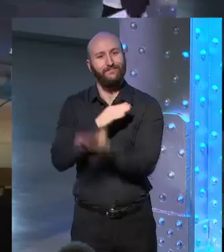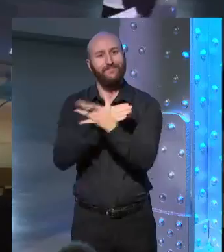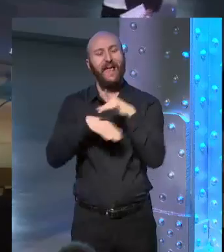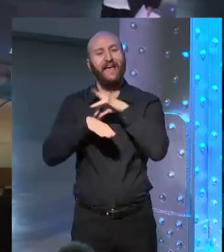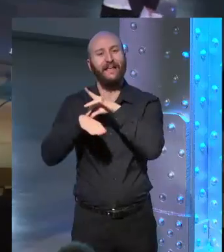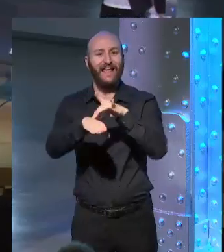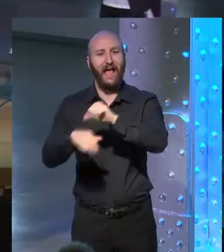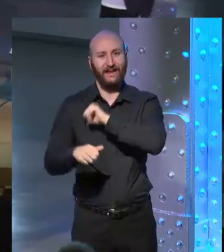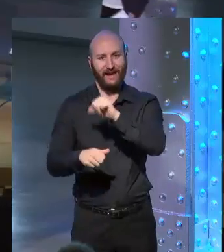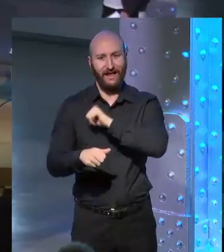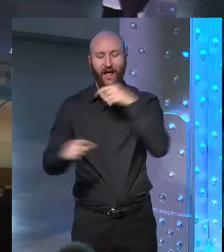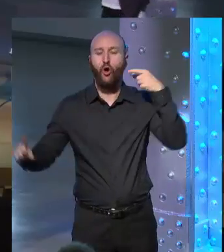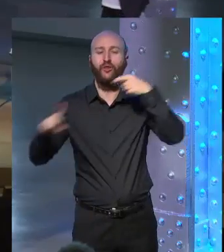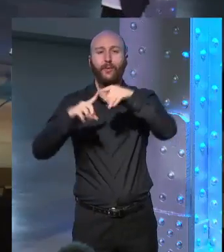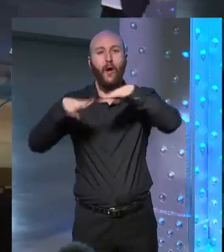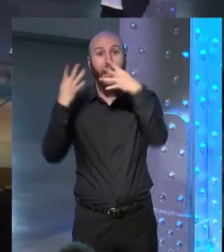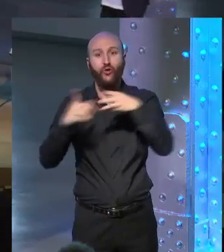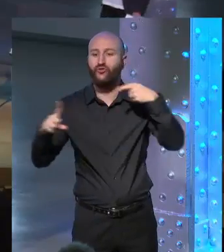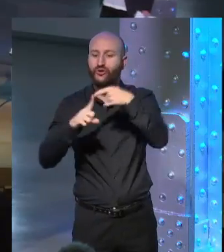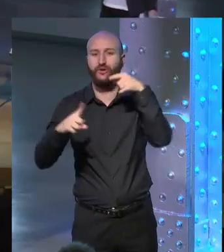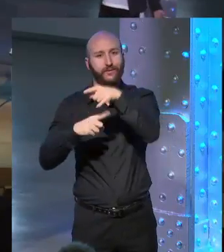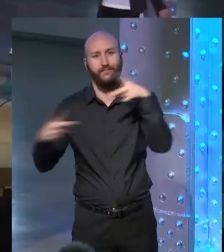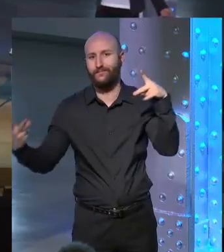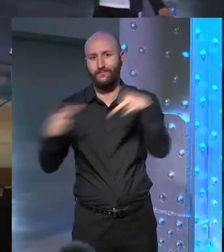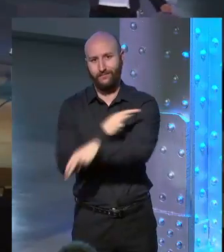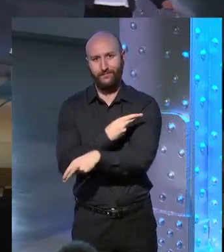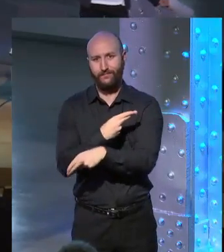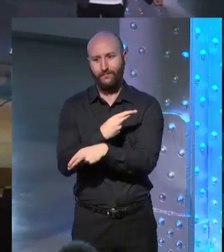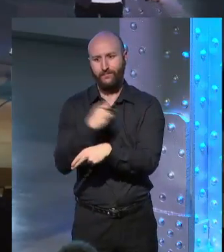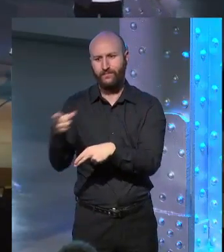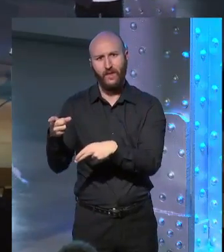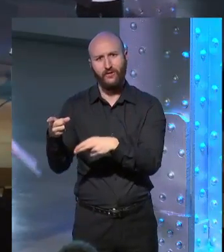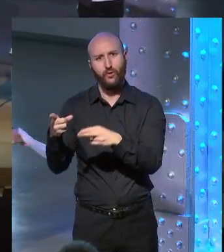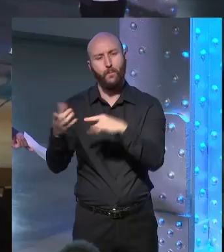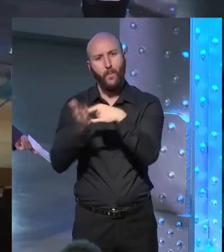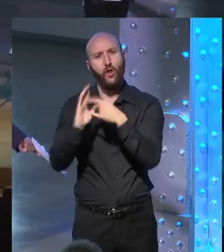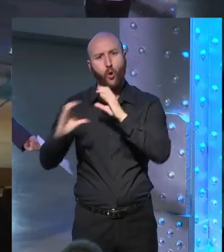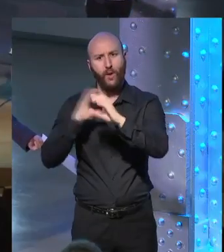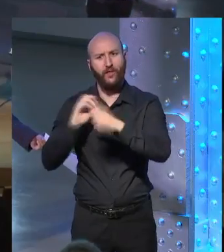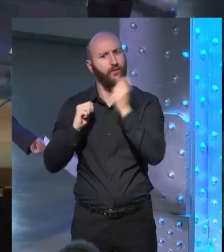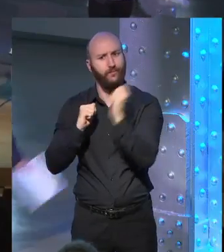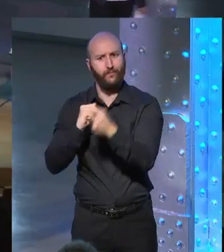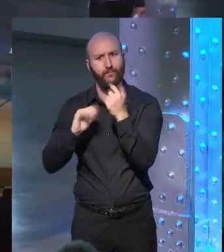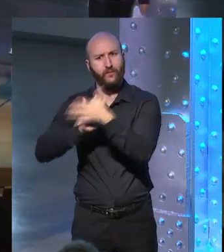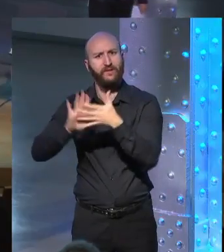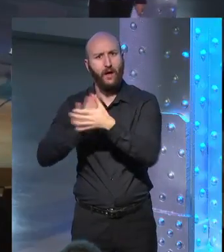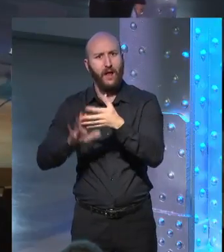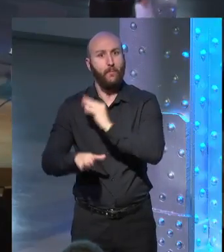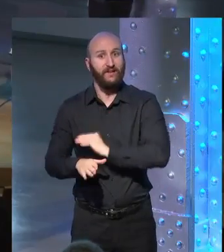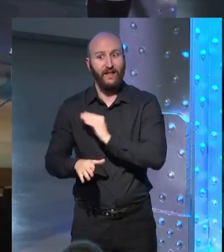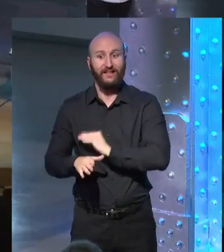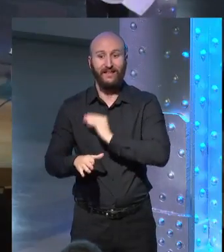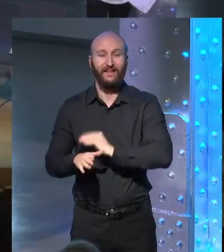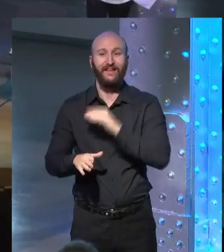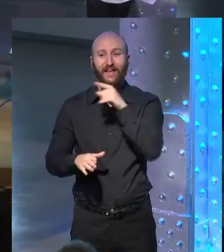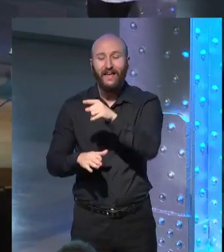clínica para ciberacoso, algo de lo que se habla mucho en los medios de comunicación. Es una de las consecuencias también